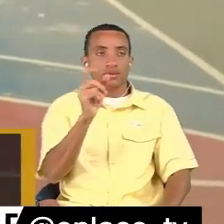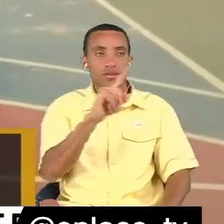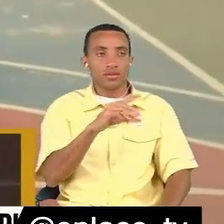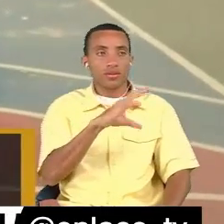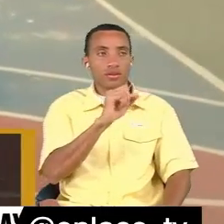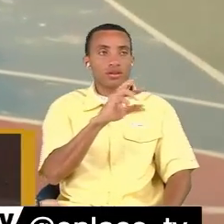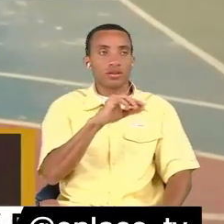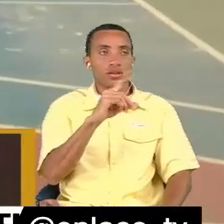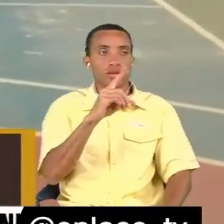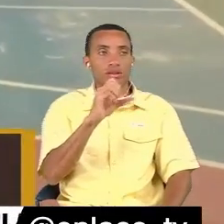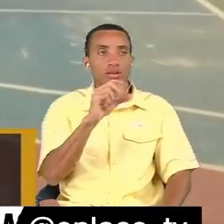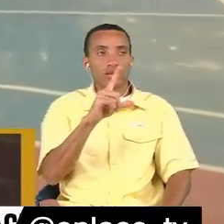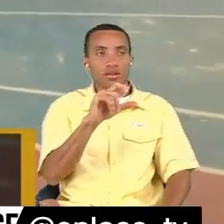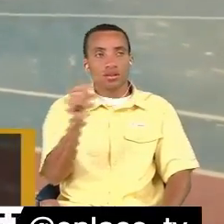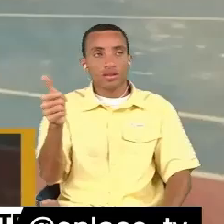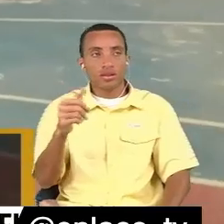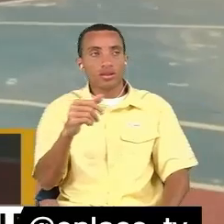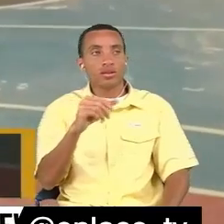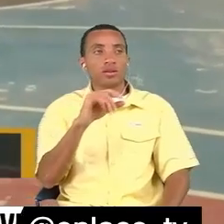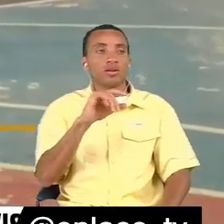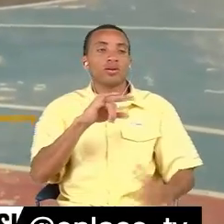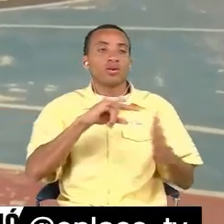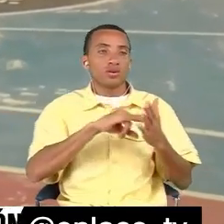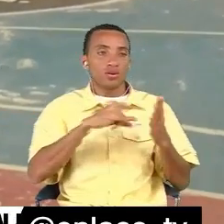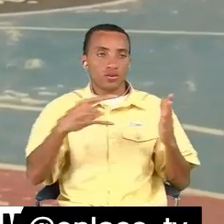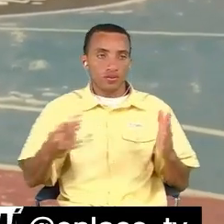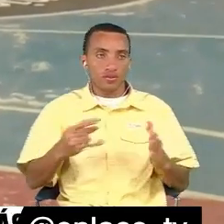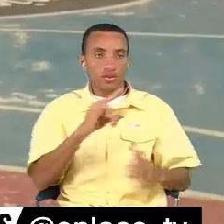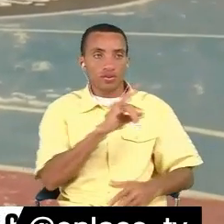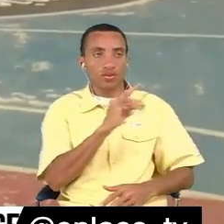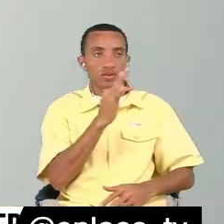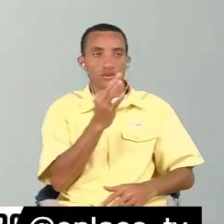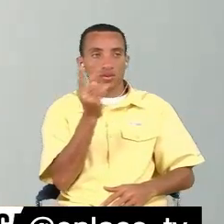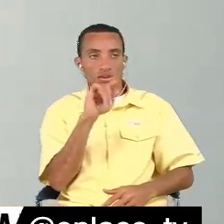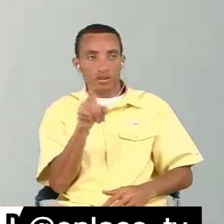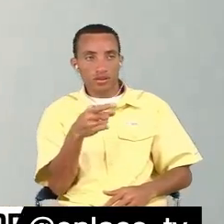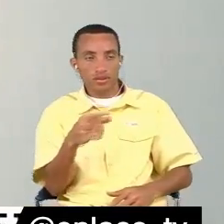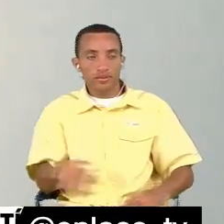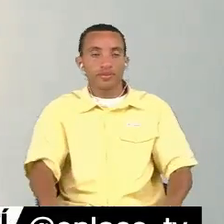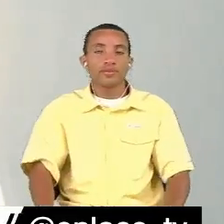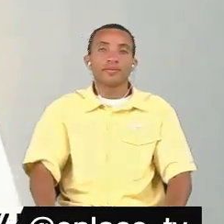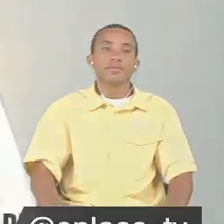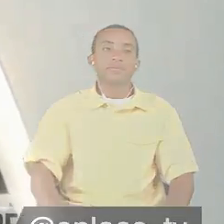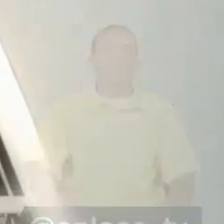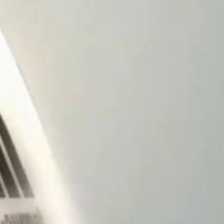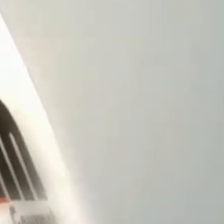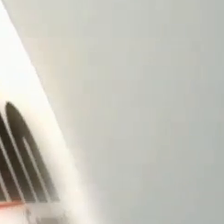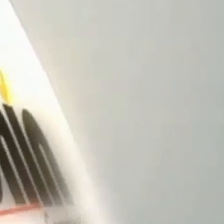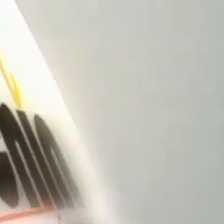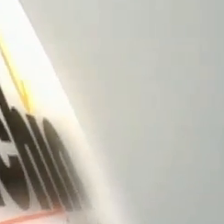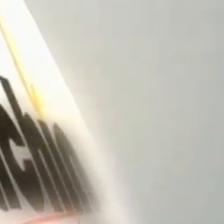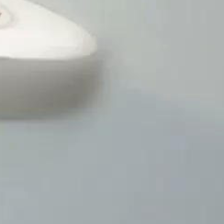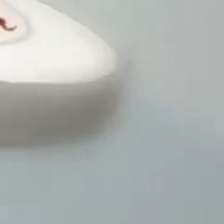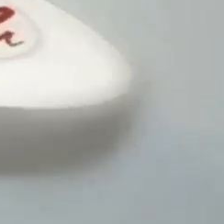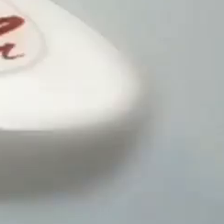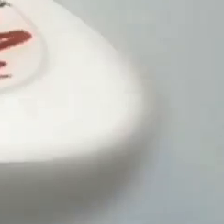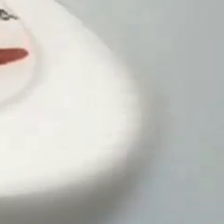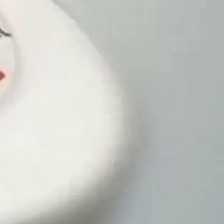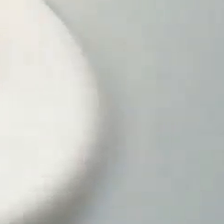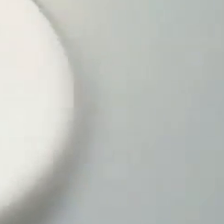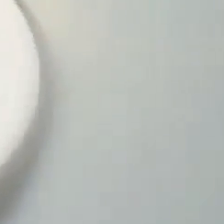Doradas, Combo del Indio y UTS complementarán la programación. Hasta aquí los deportes, con el patrocinio